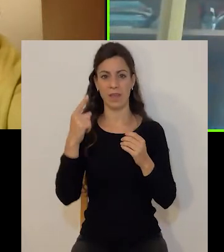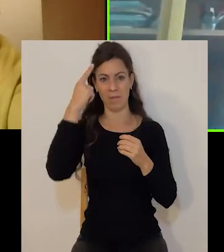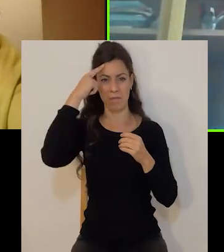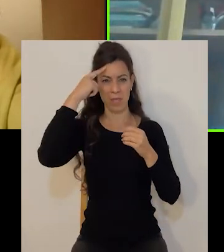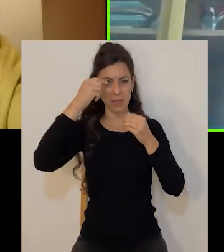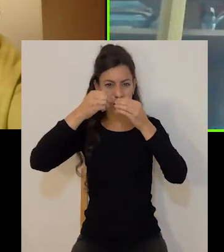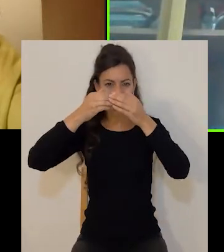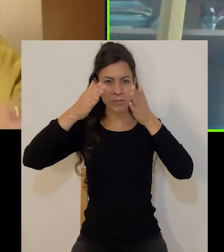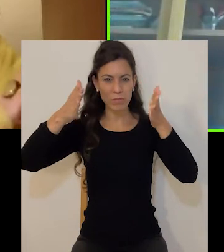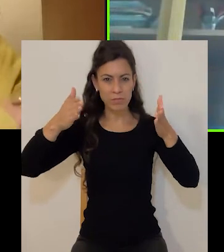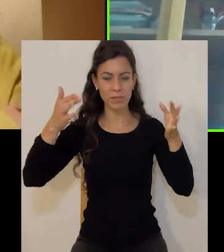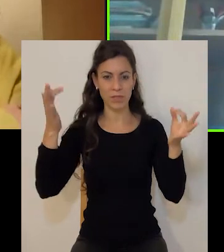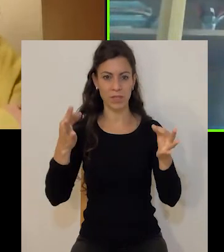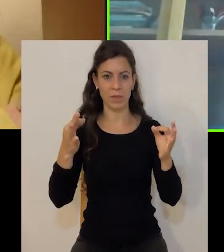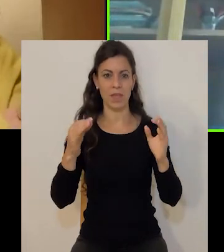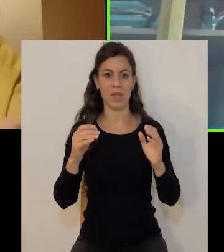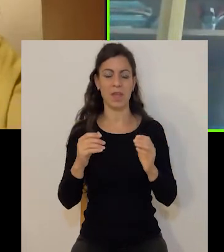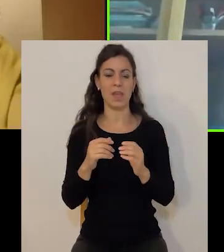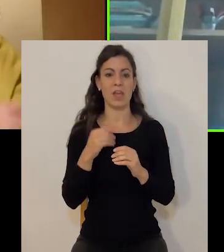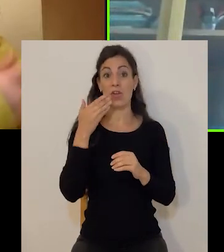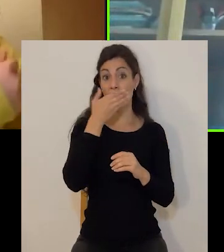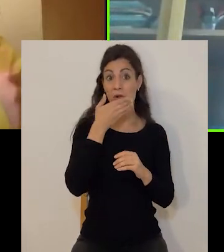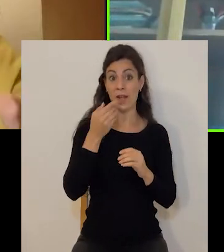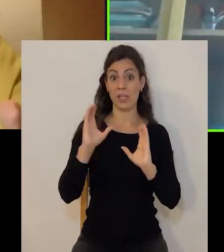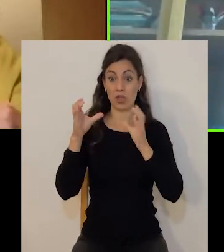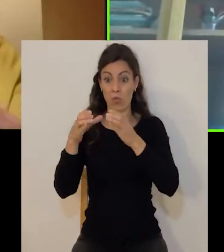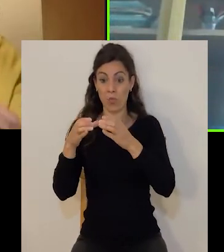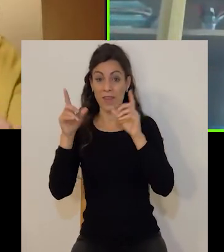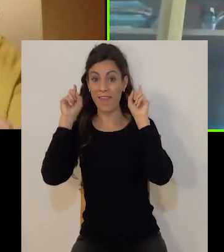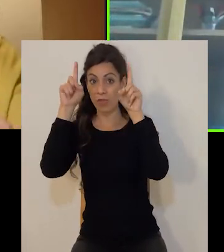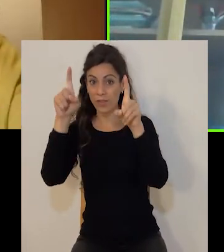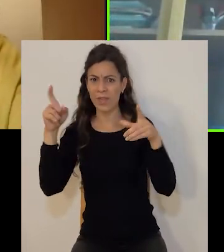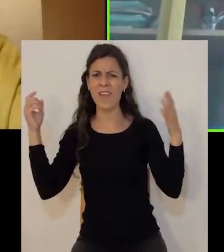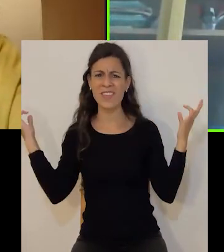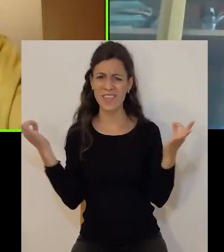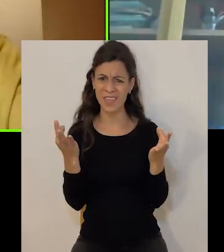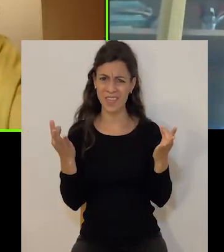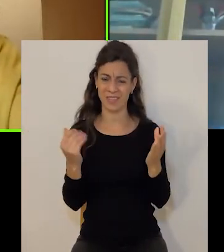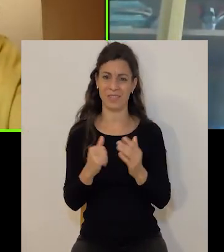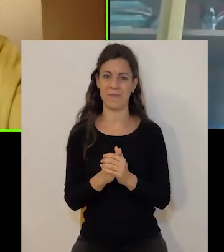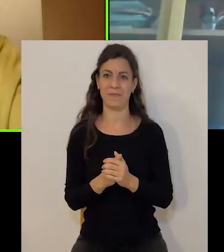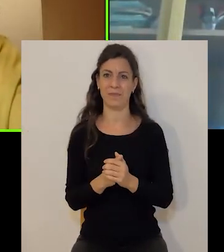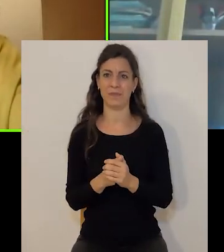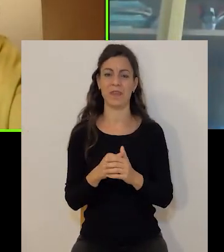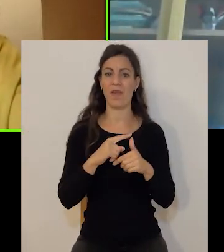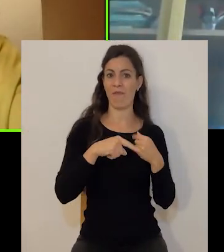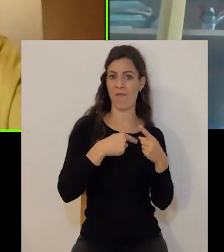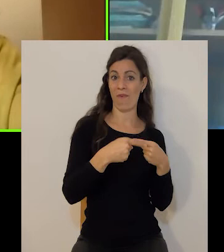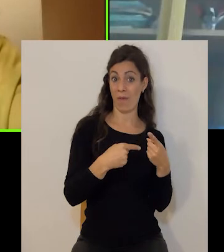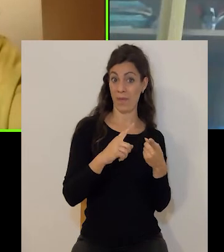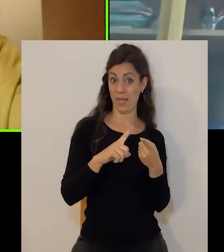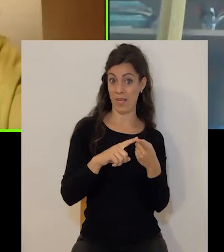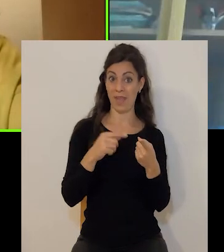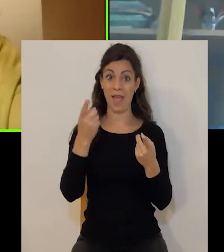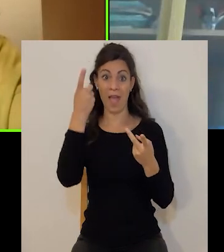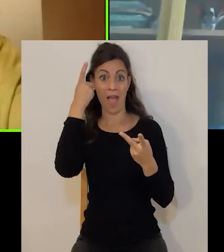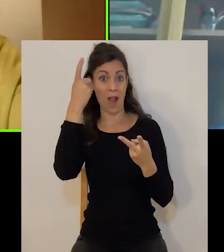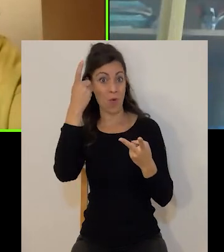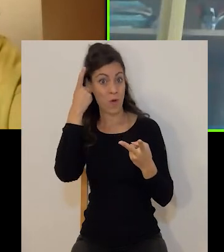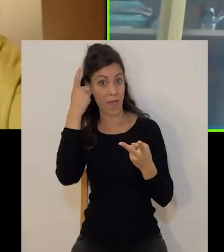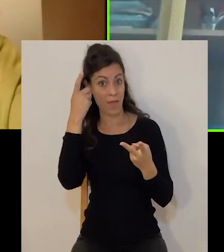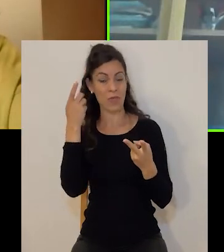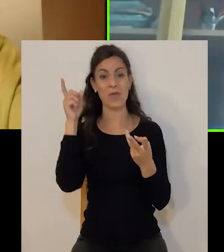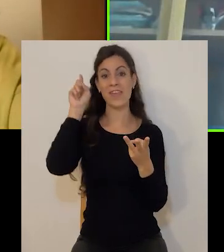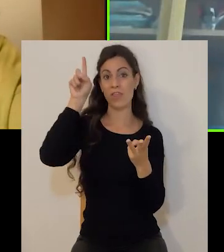mente. El colegio, la comunidad educativa, ¿qué es? La comunidad educativa, familia, alumnado